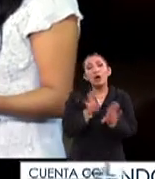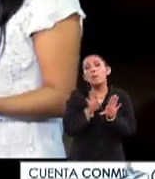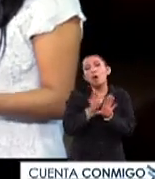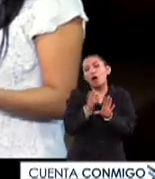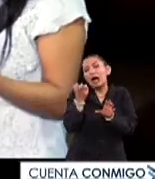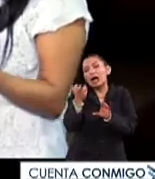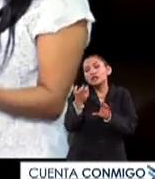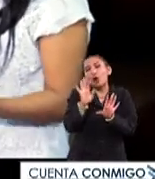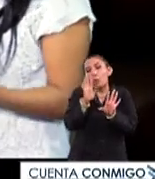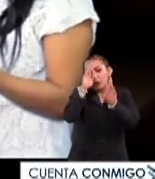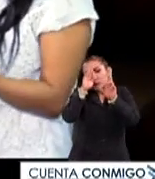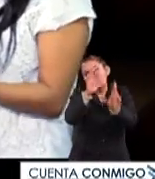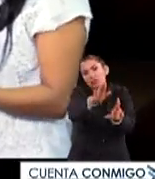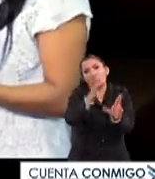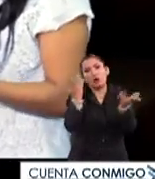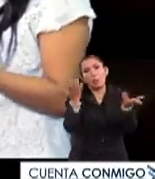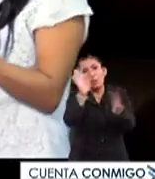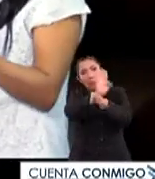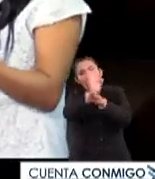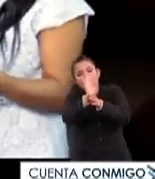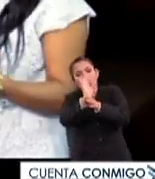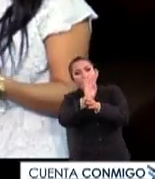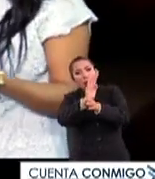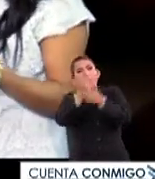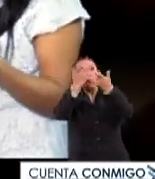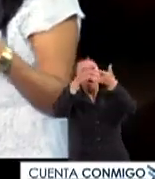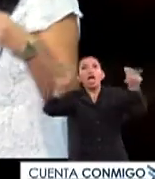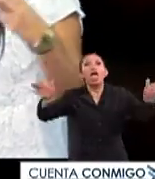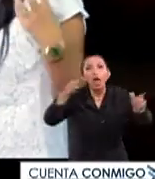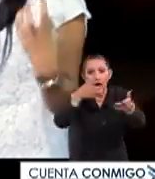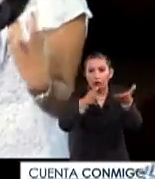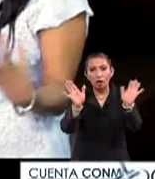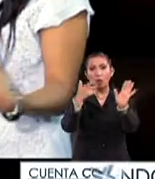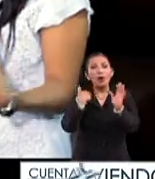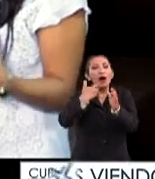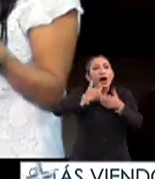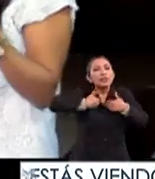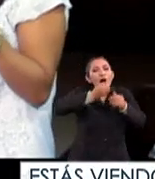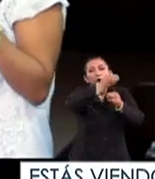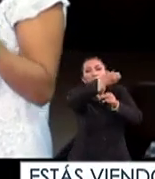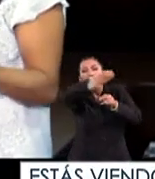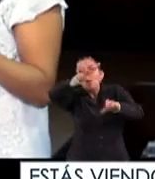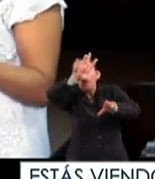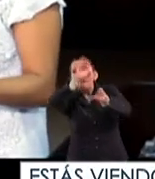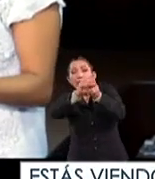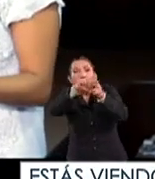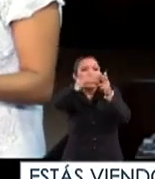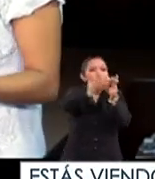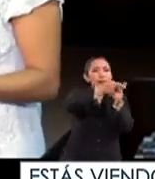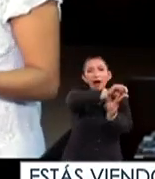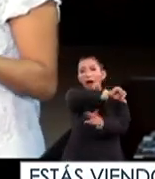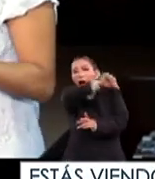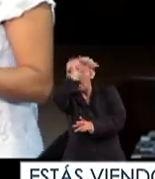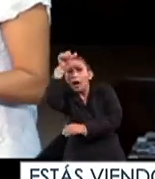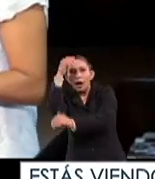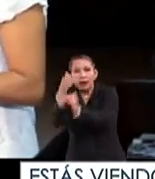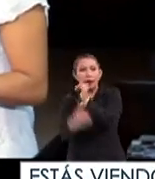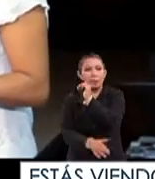como justo también respeto, ¿no? Como en las películas, que no te pierdas nada para que le entiendas a todo y estés desde un inicio